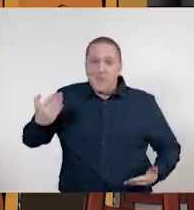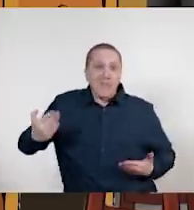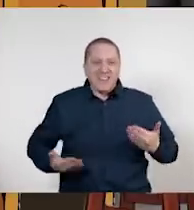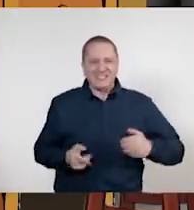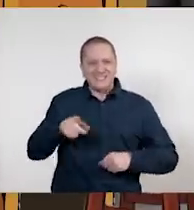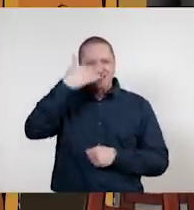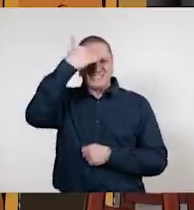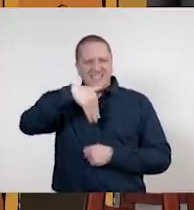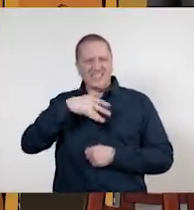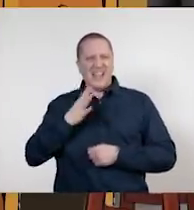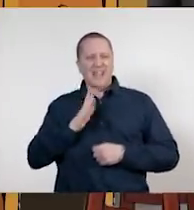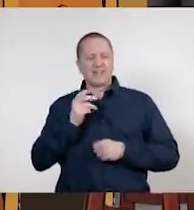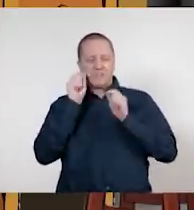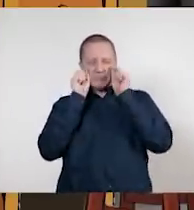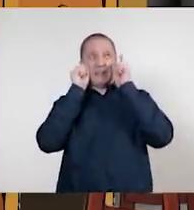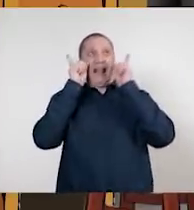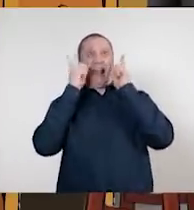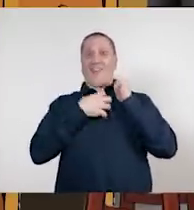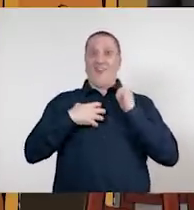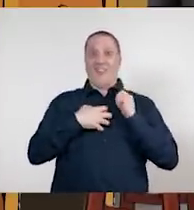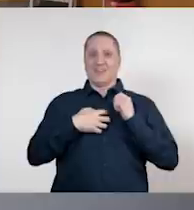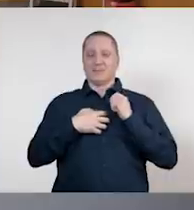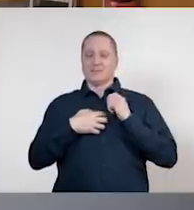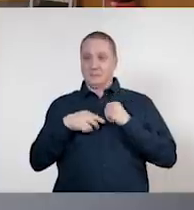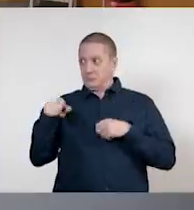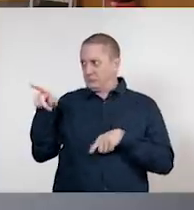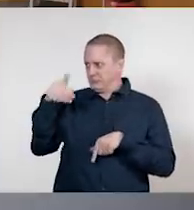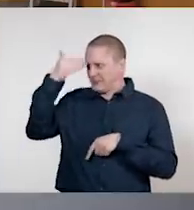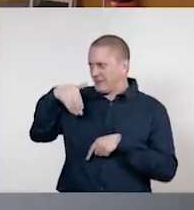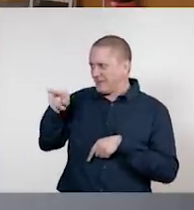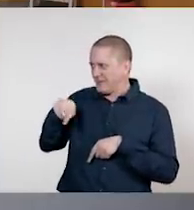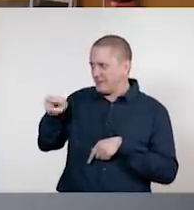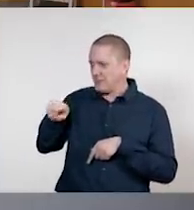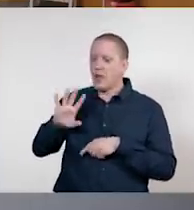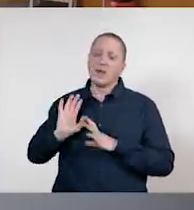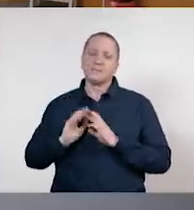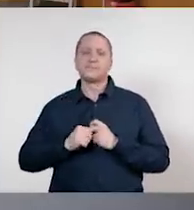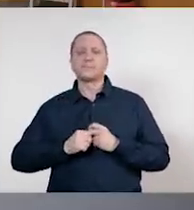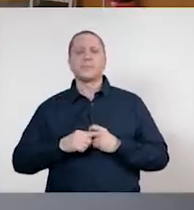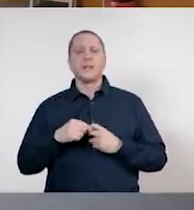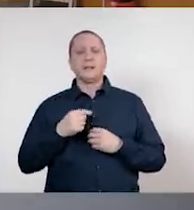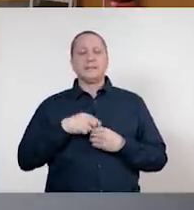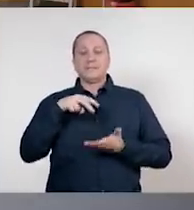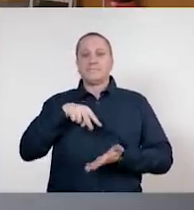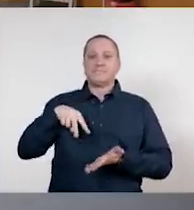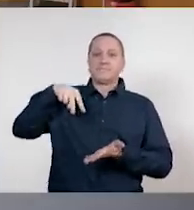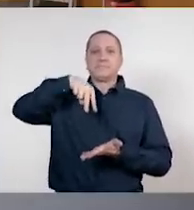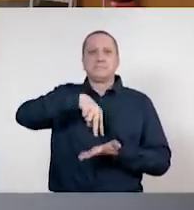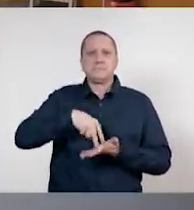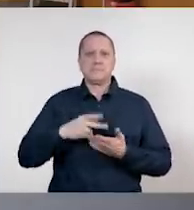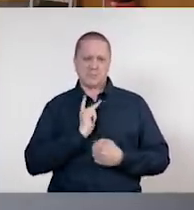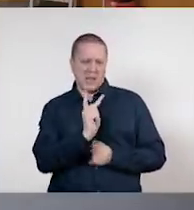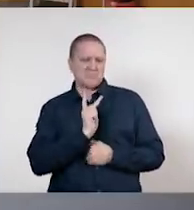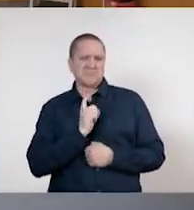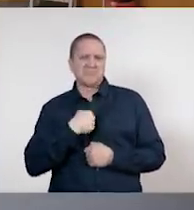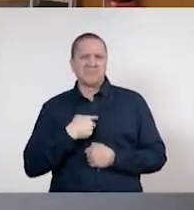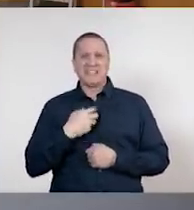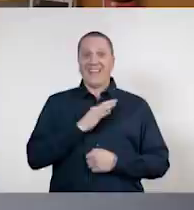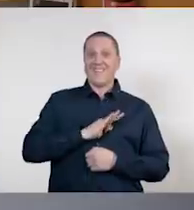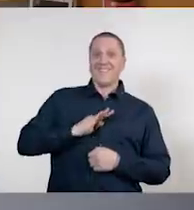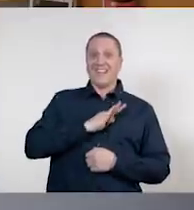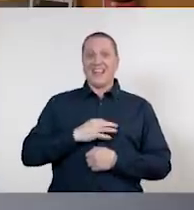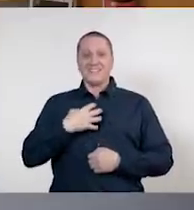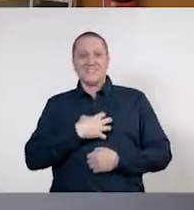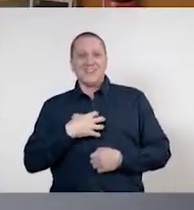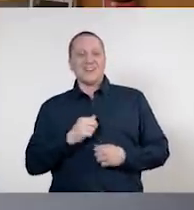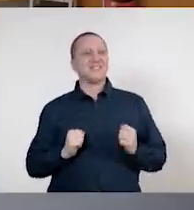estaba bien contento. ¿De esas que te levantas de buena les ha pasado? A mí casi siempre, la verdad. Pero él se levantó así como yo, de buenas, feliz,